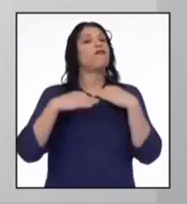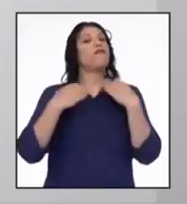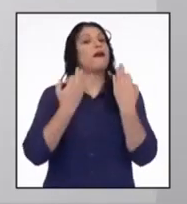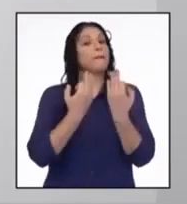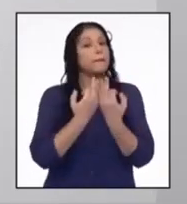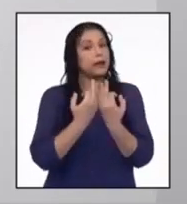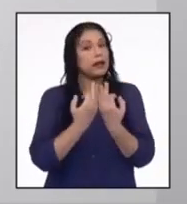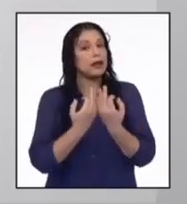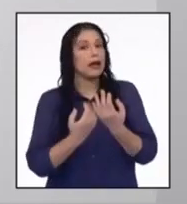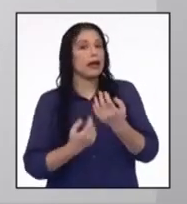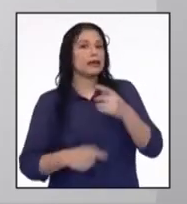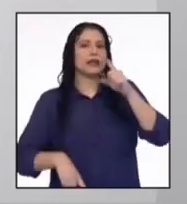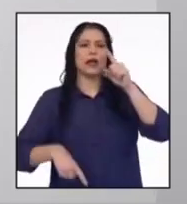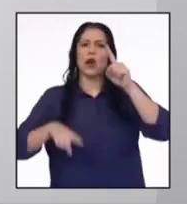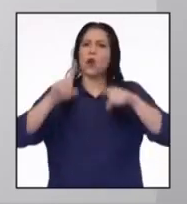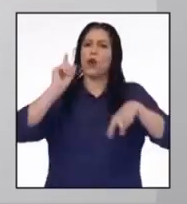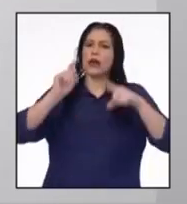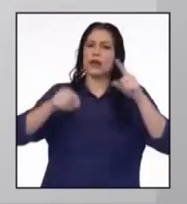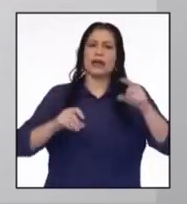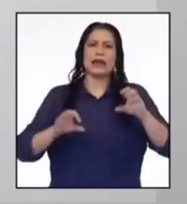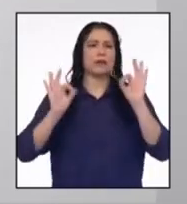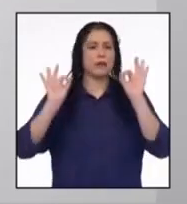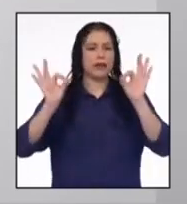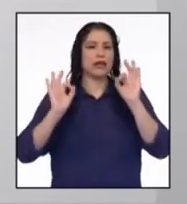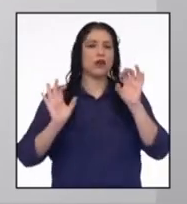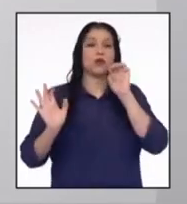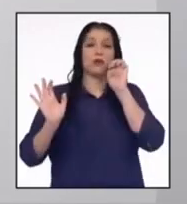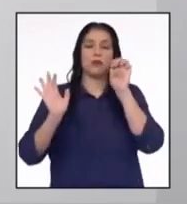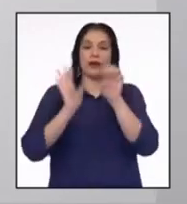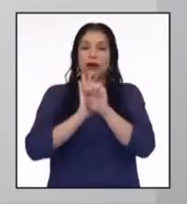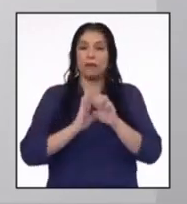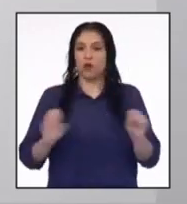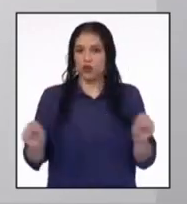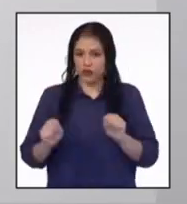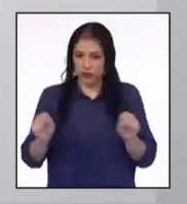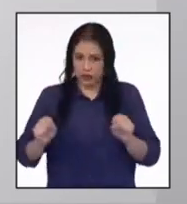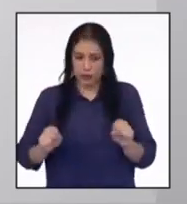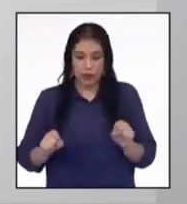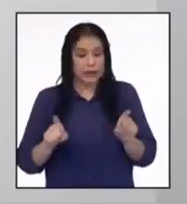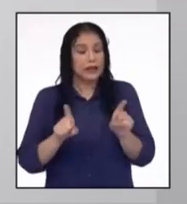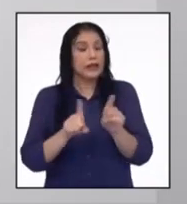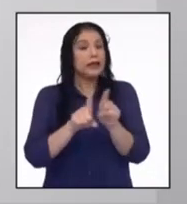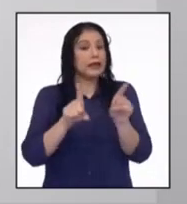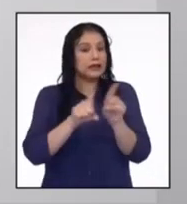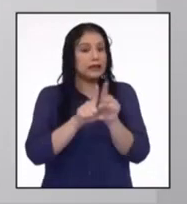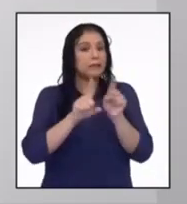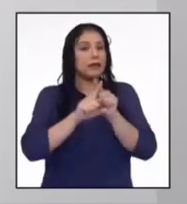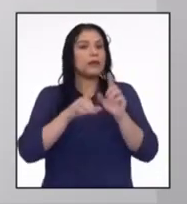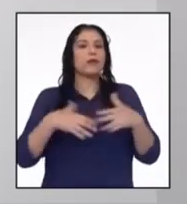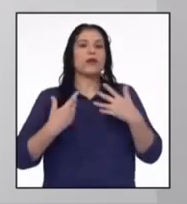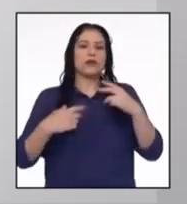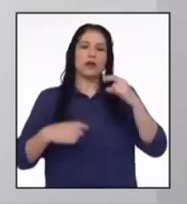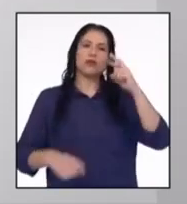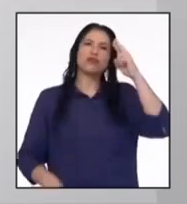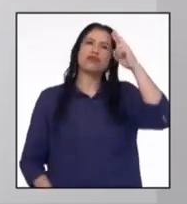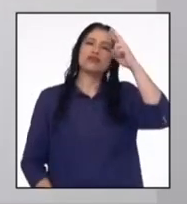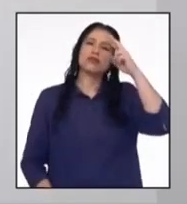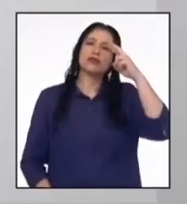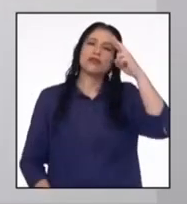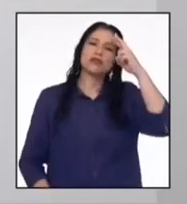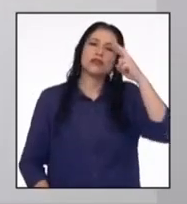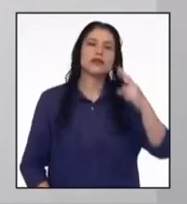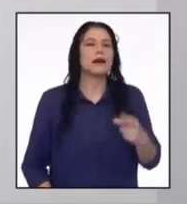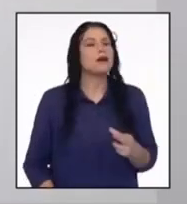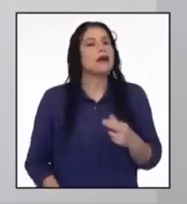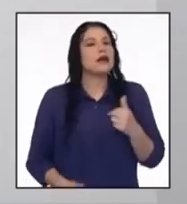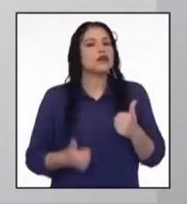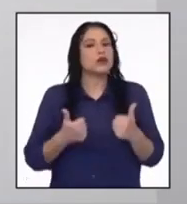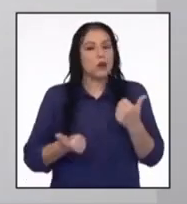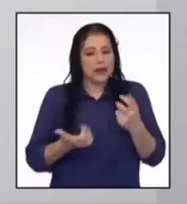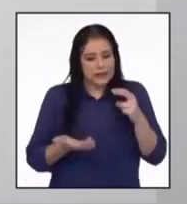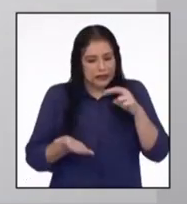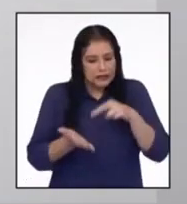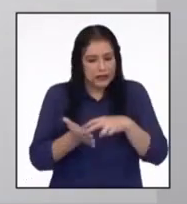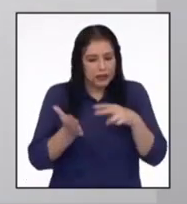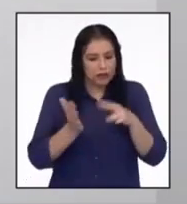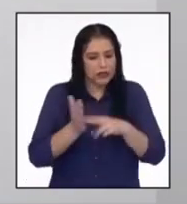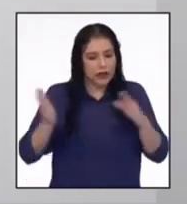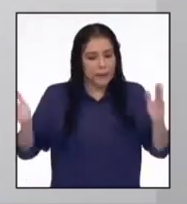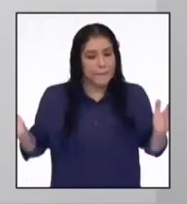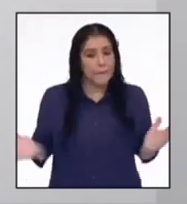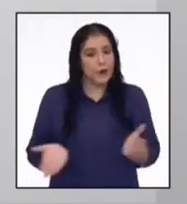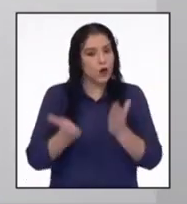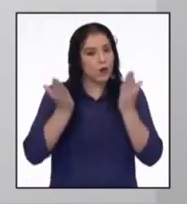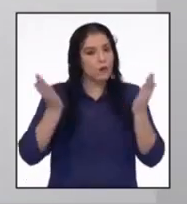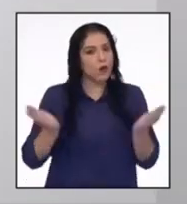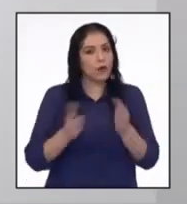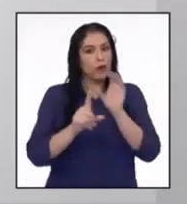familias ante peligros como los sismos. Y además hemos reflexionado sobre lo que implica